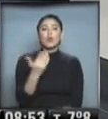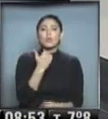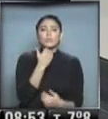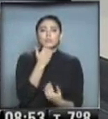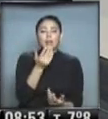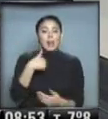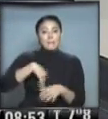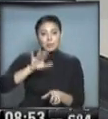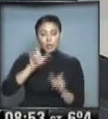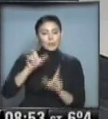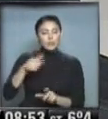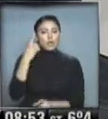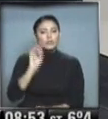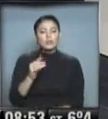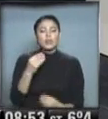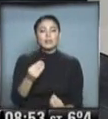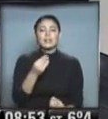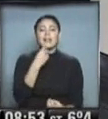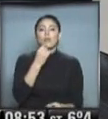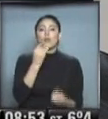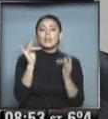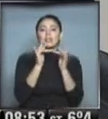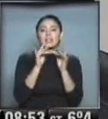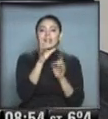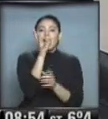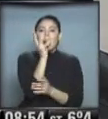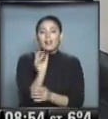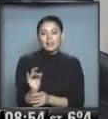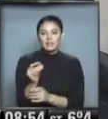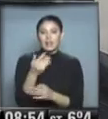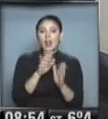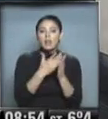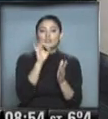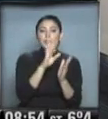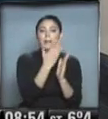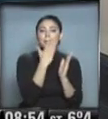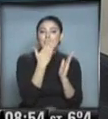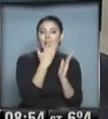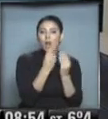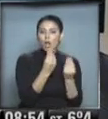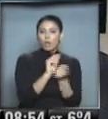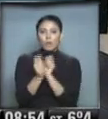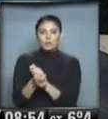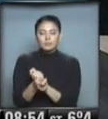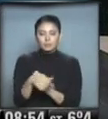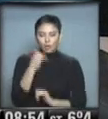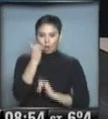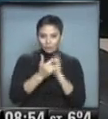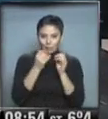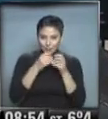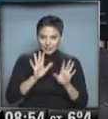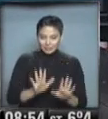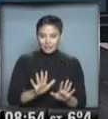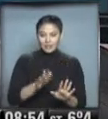saberlo la mayoría de las personas traducir es perdón digitalizando libros que estaban solamente en papel cómo es esto los cuentos del